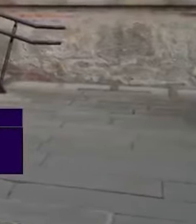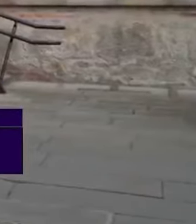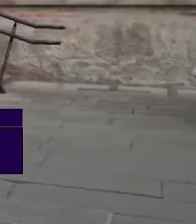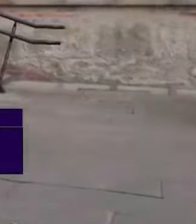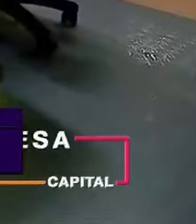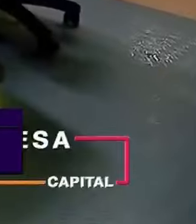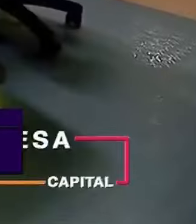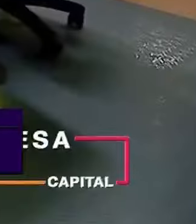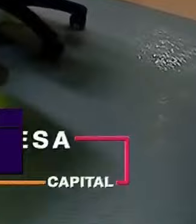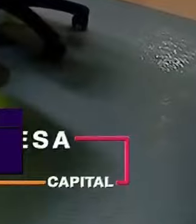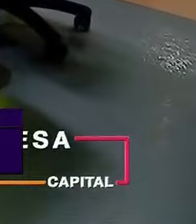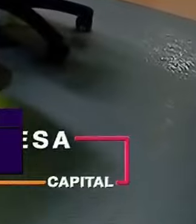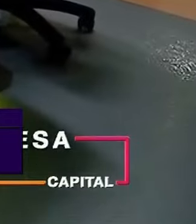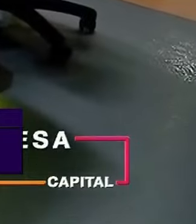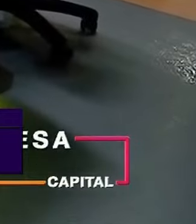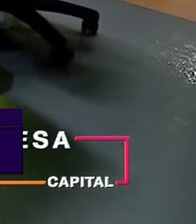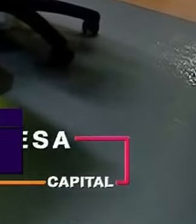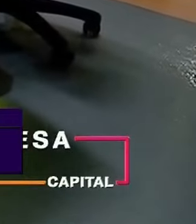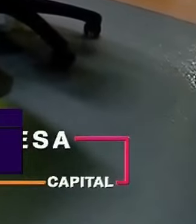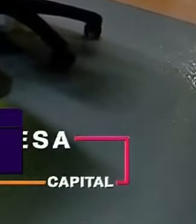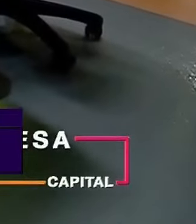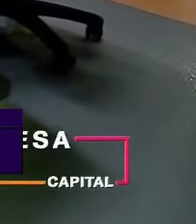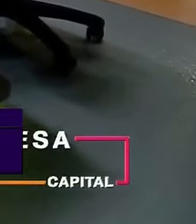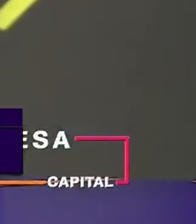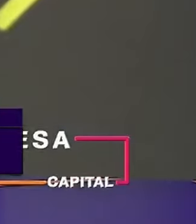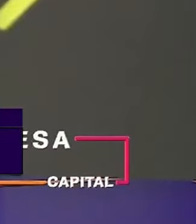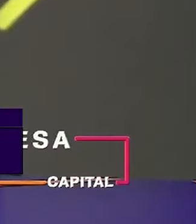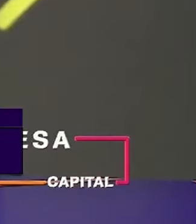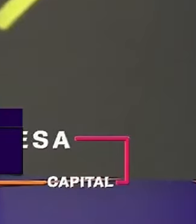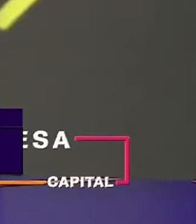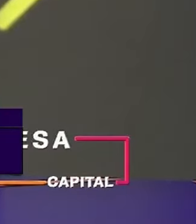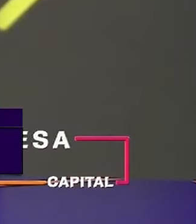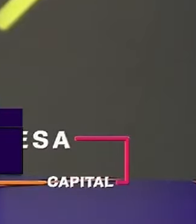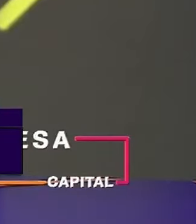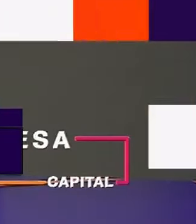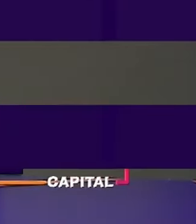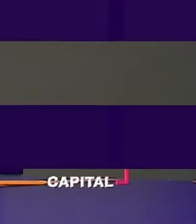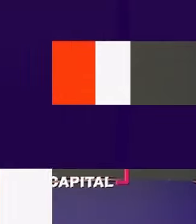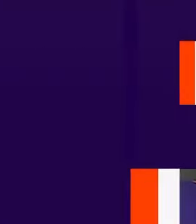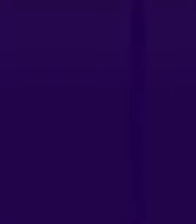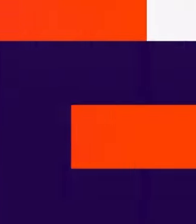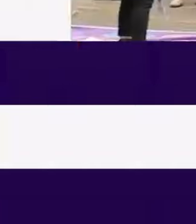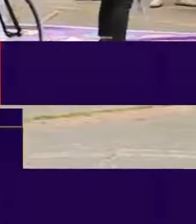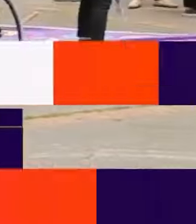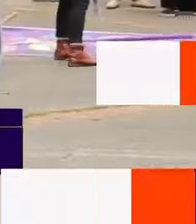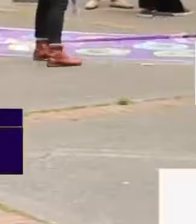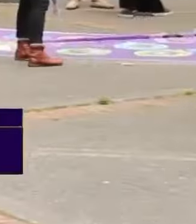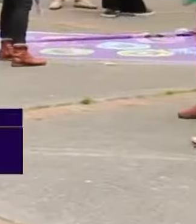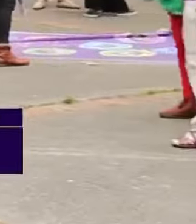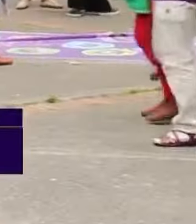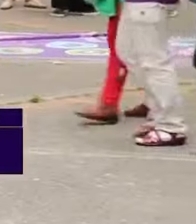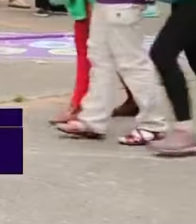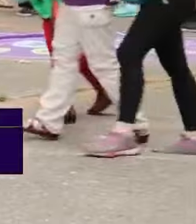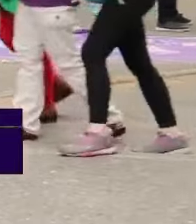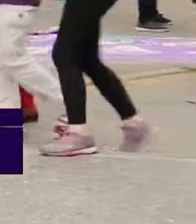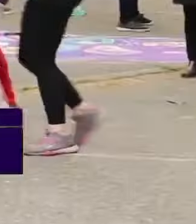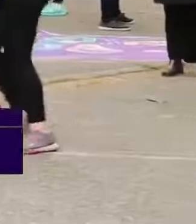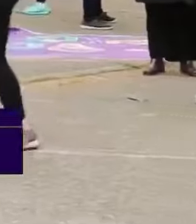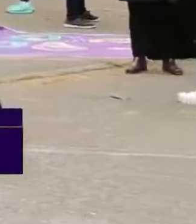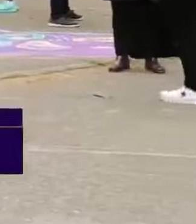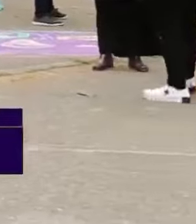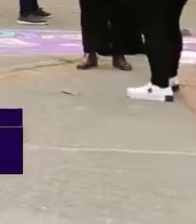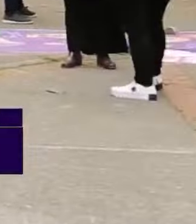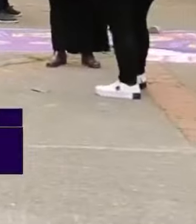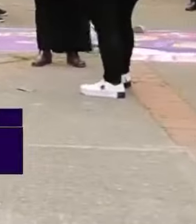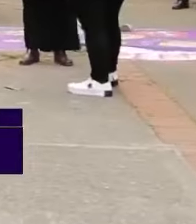medidas de reparación del Estado colombiano hacia la periodista Ginette Bedoya. Este viernes las mujeres se